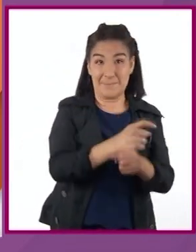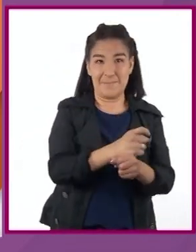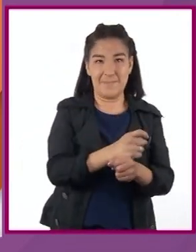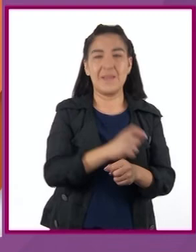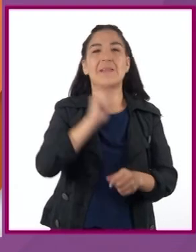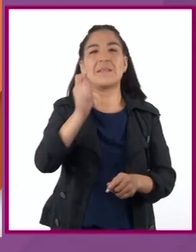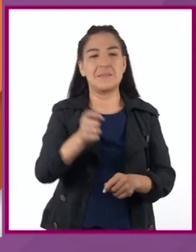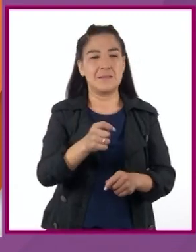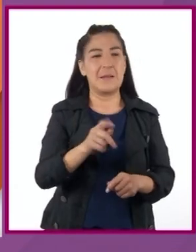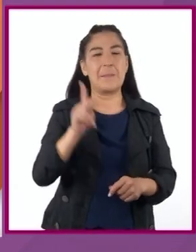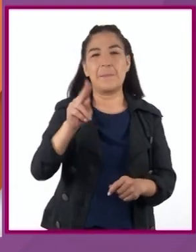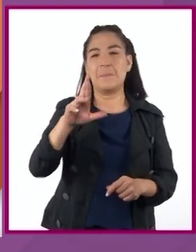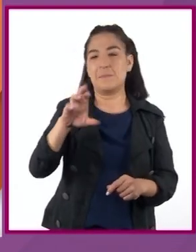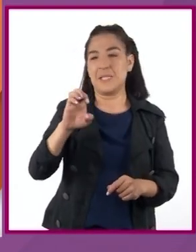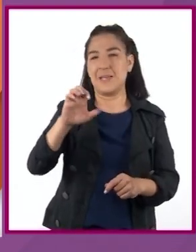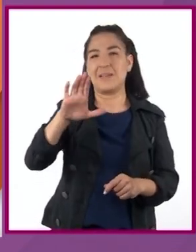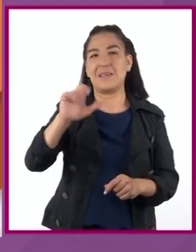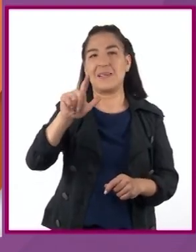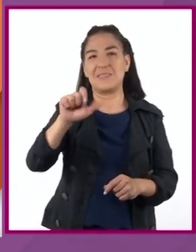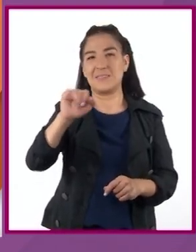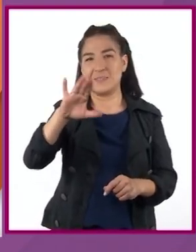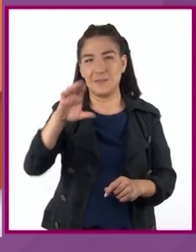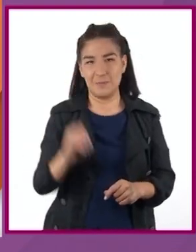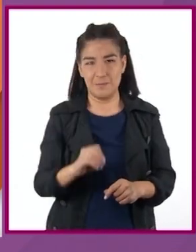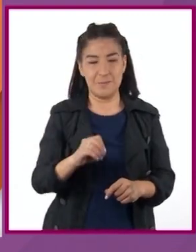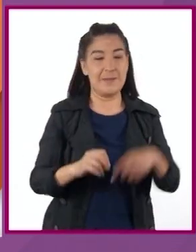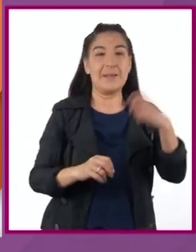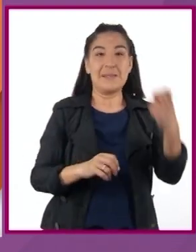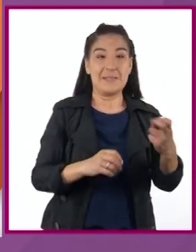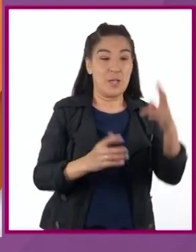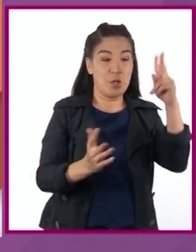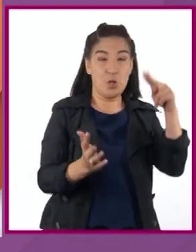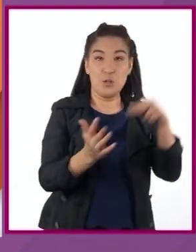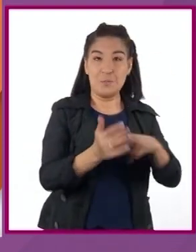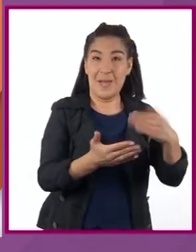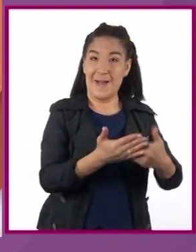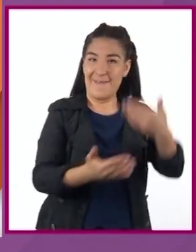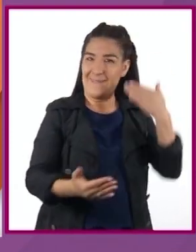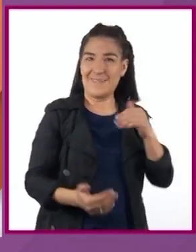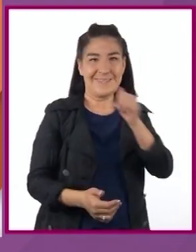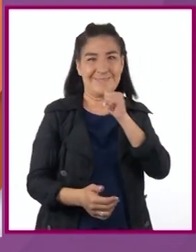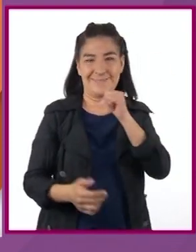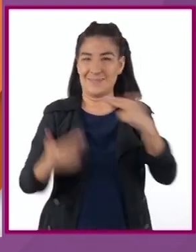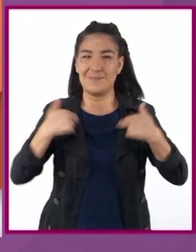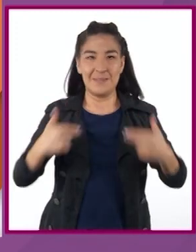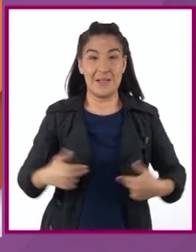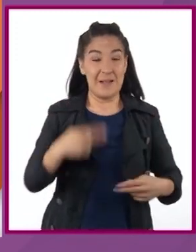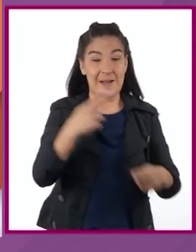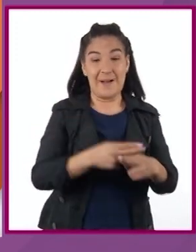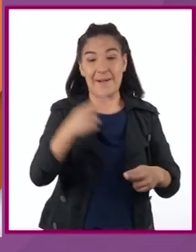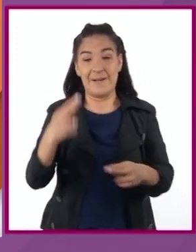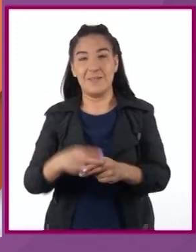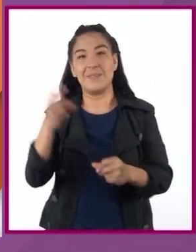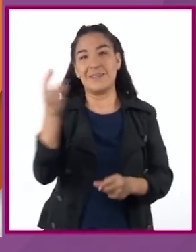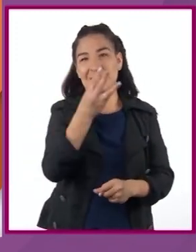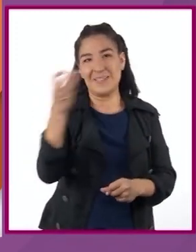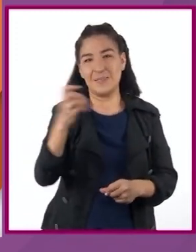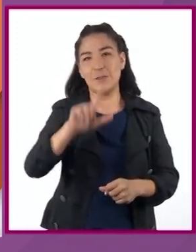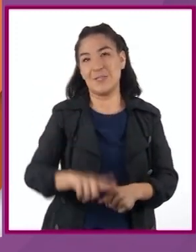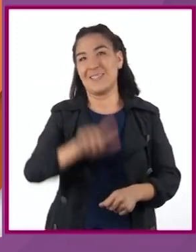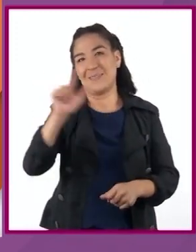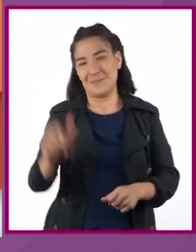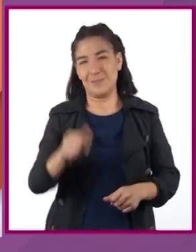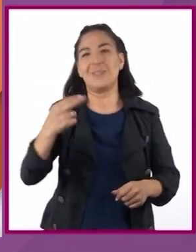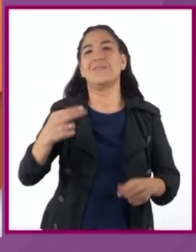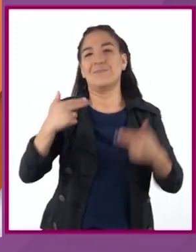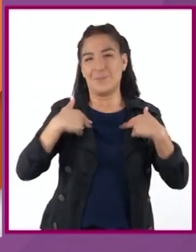será el preclásico, que abarcó del 2000 antes de nuestra era hasta el 300 de nuestra era.